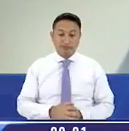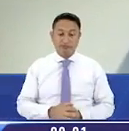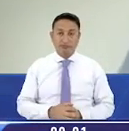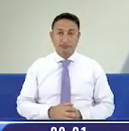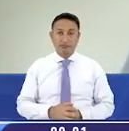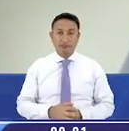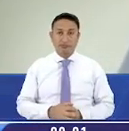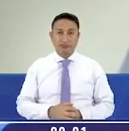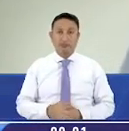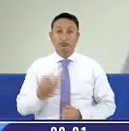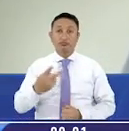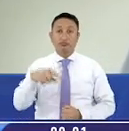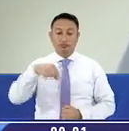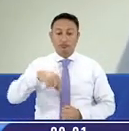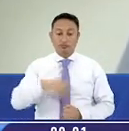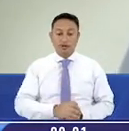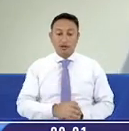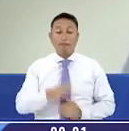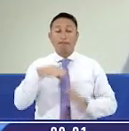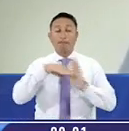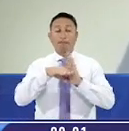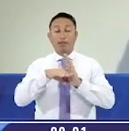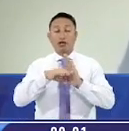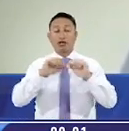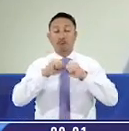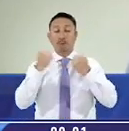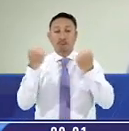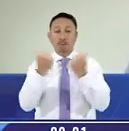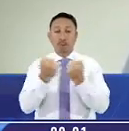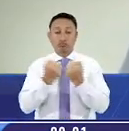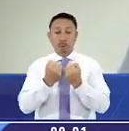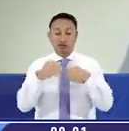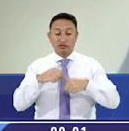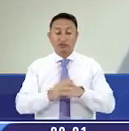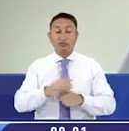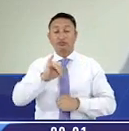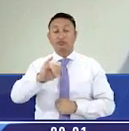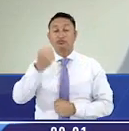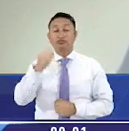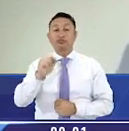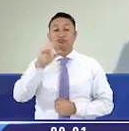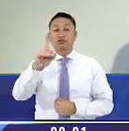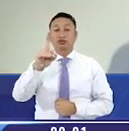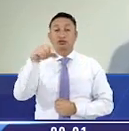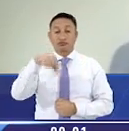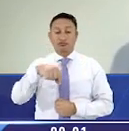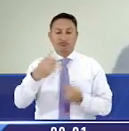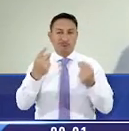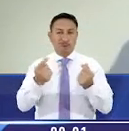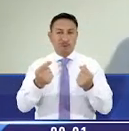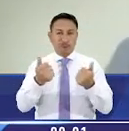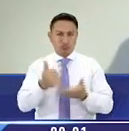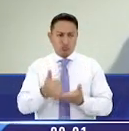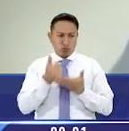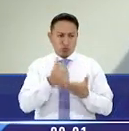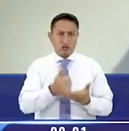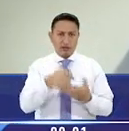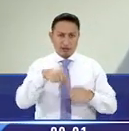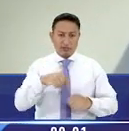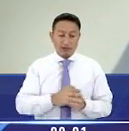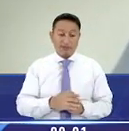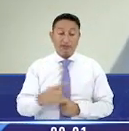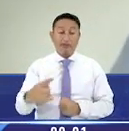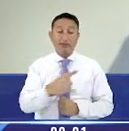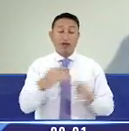y así también la de la banca, la de las sociedades y la del ISD, que son medidas inmediatas y eficientes para ganarle la